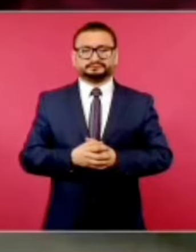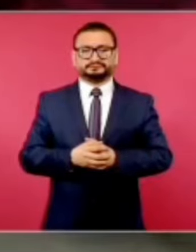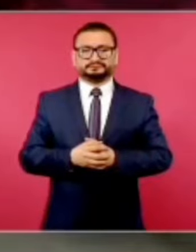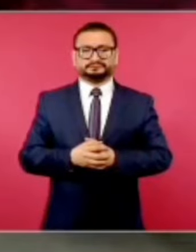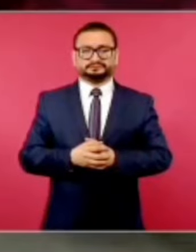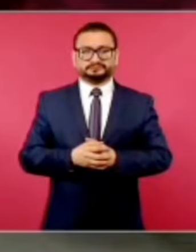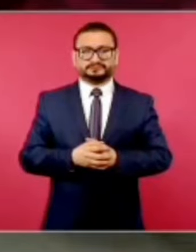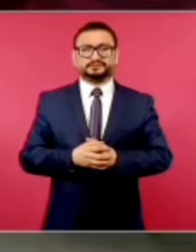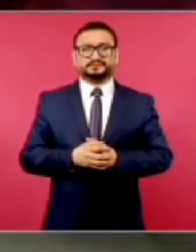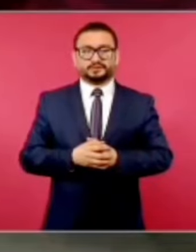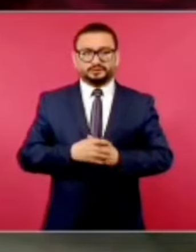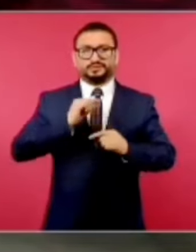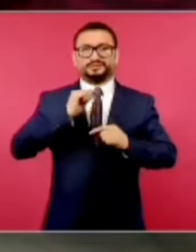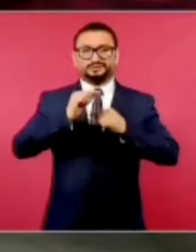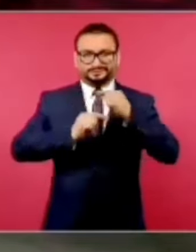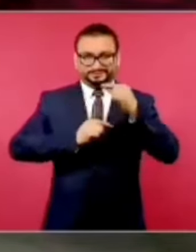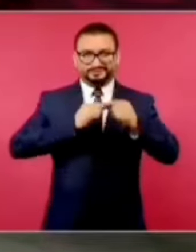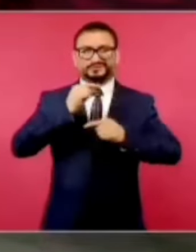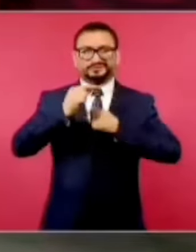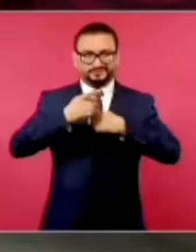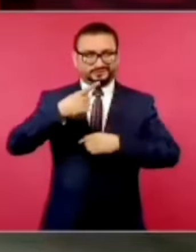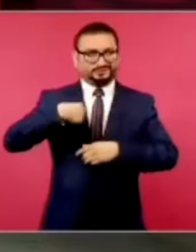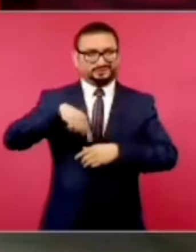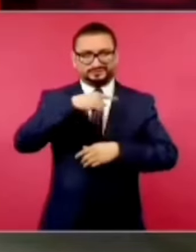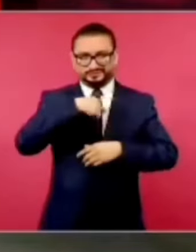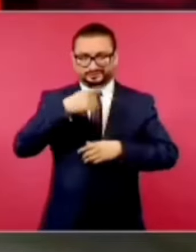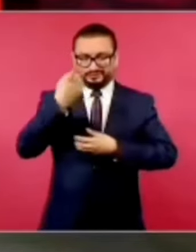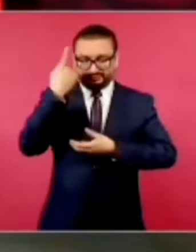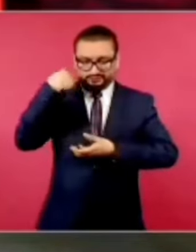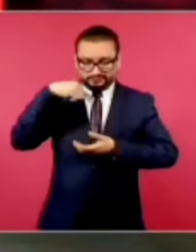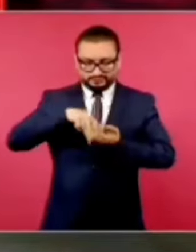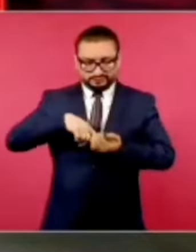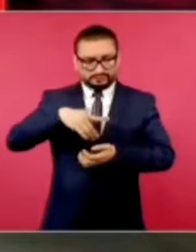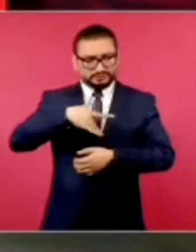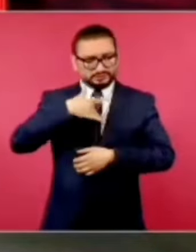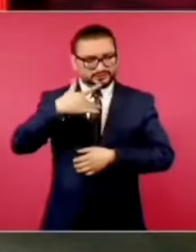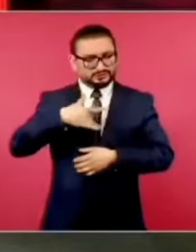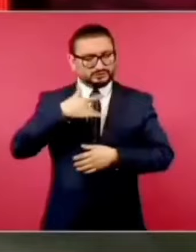Ahí lo vamos a ir poco a poco internalizando,